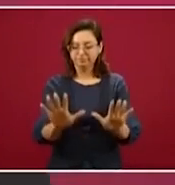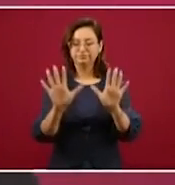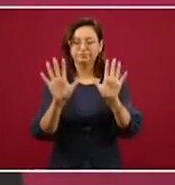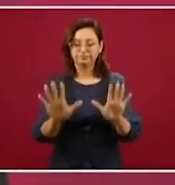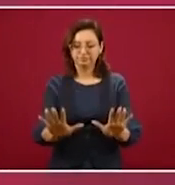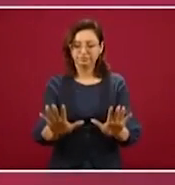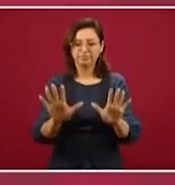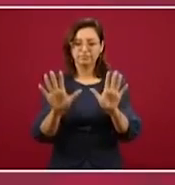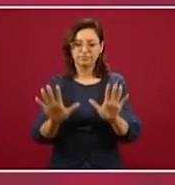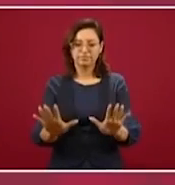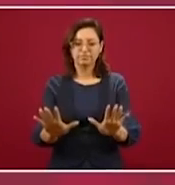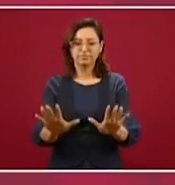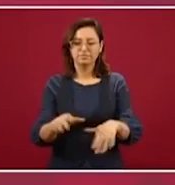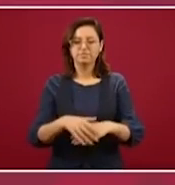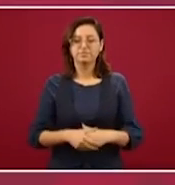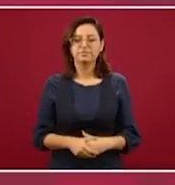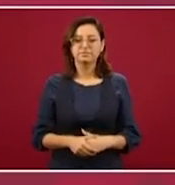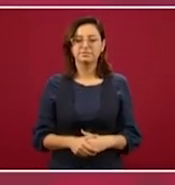A ver.